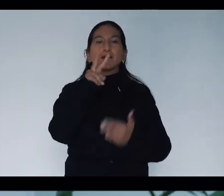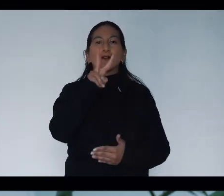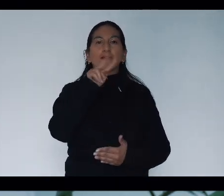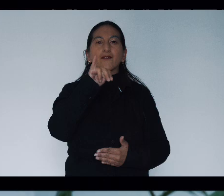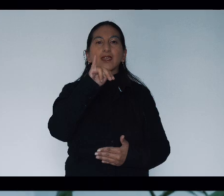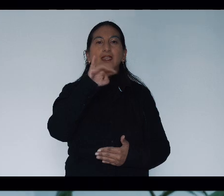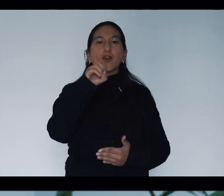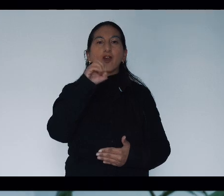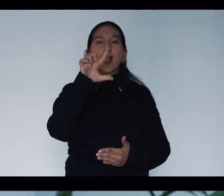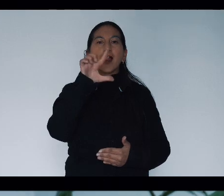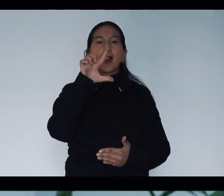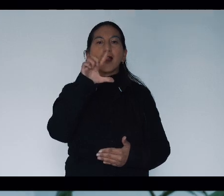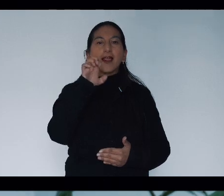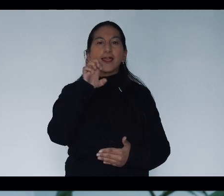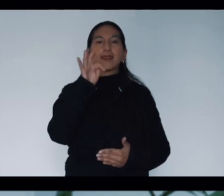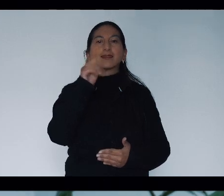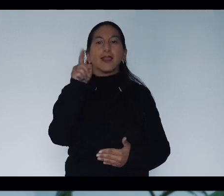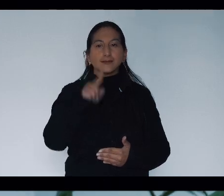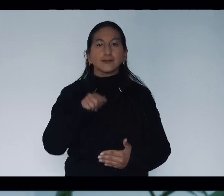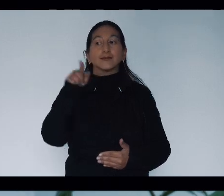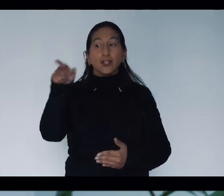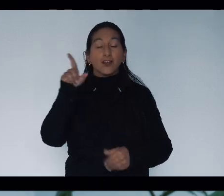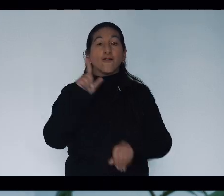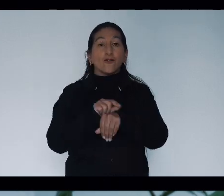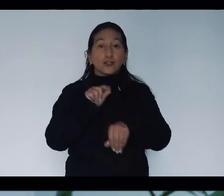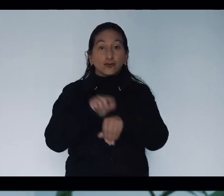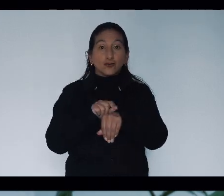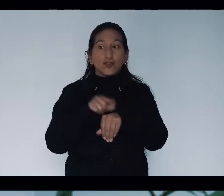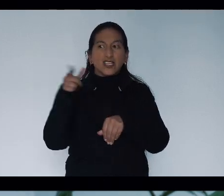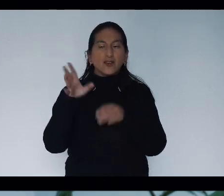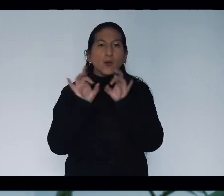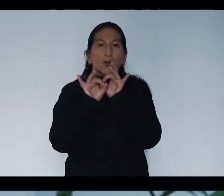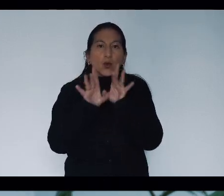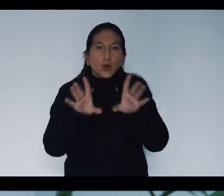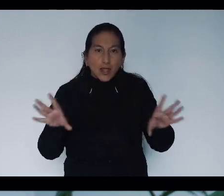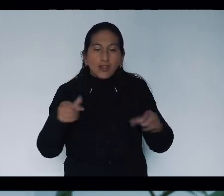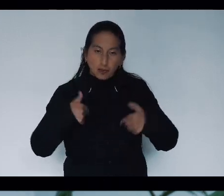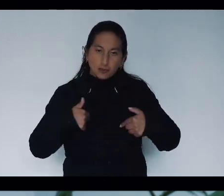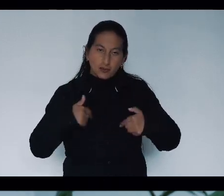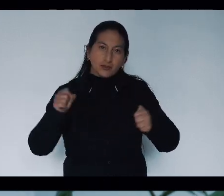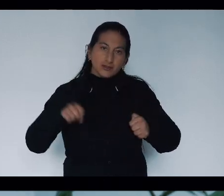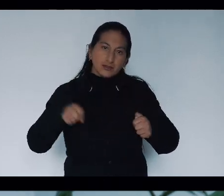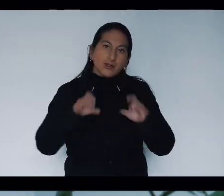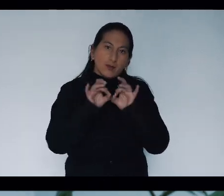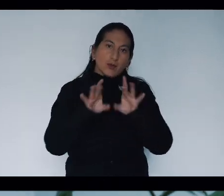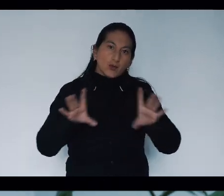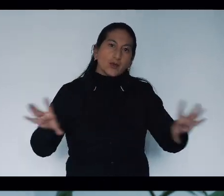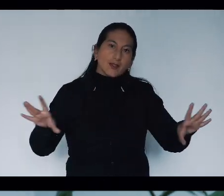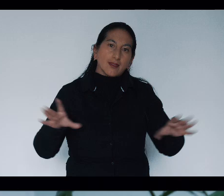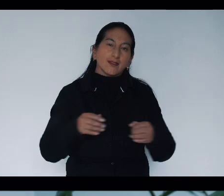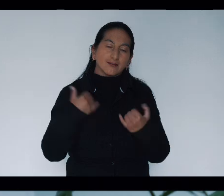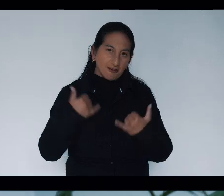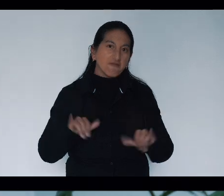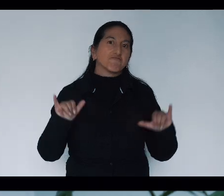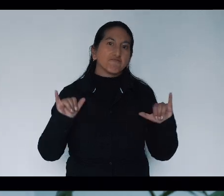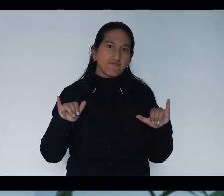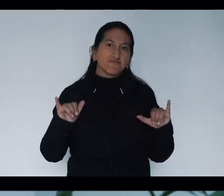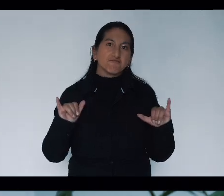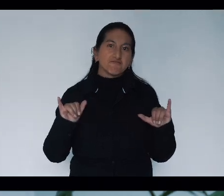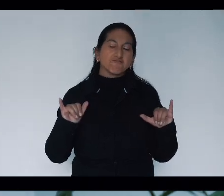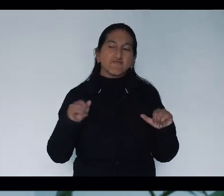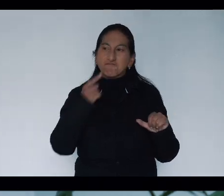esta organización, en esta fundación, pues hemos tenido la oportunidad, he tenido en particular la oportunidad